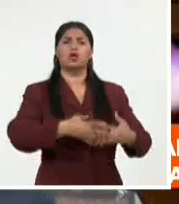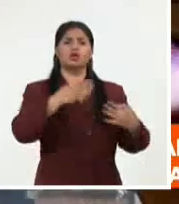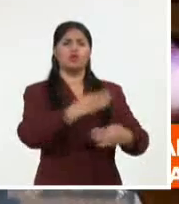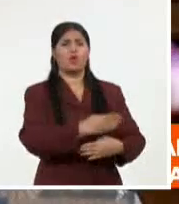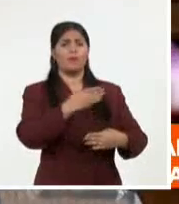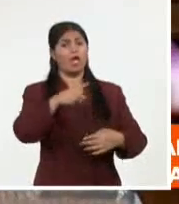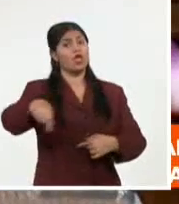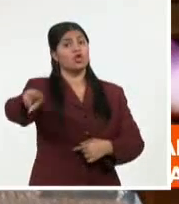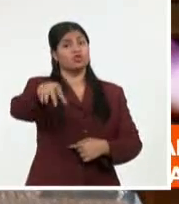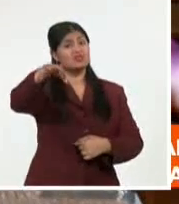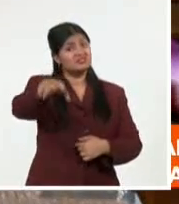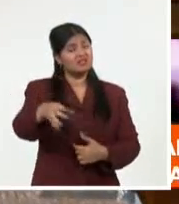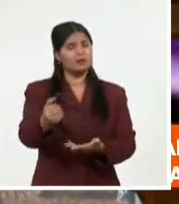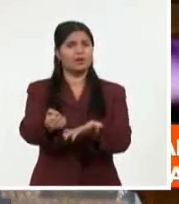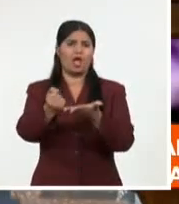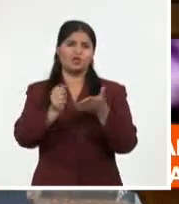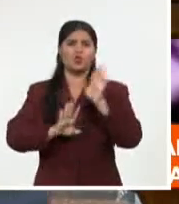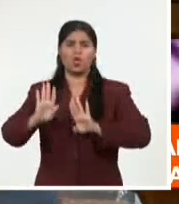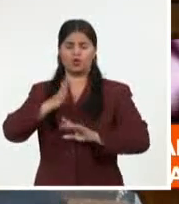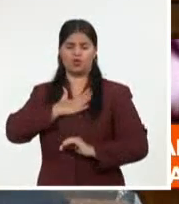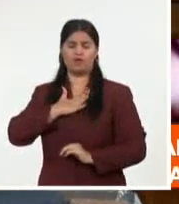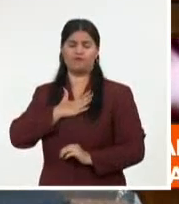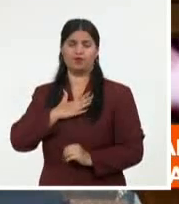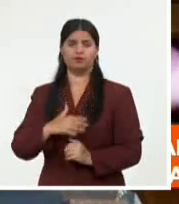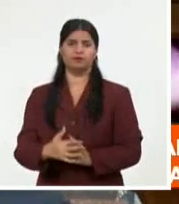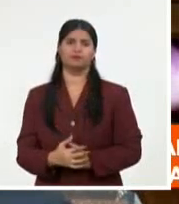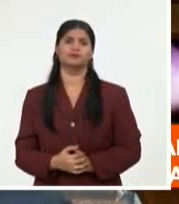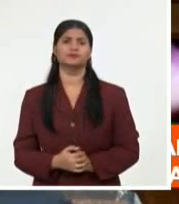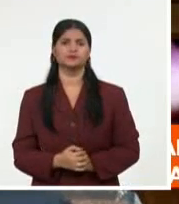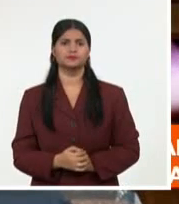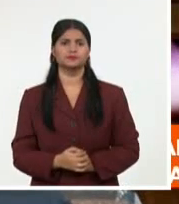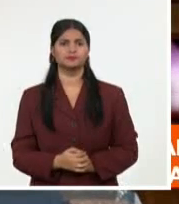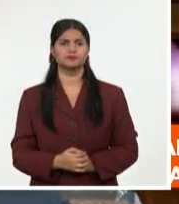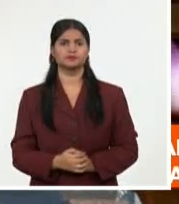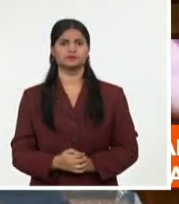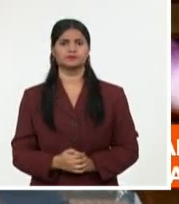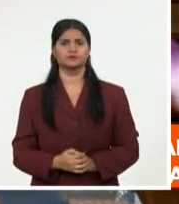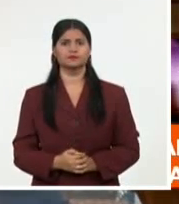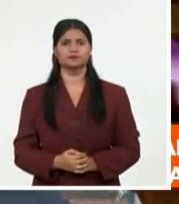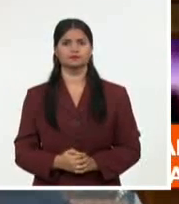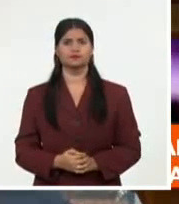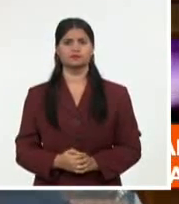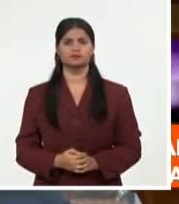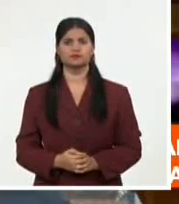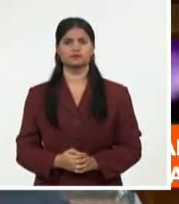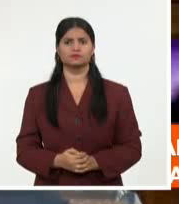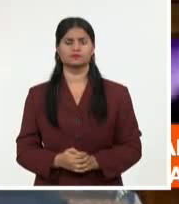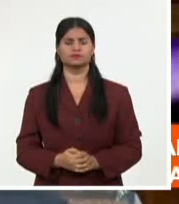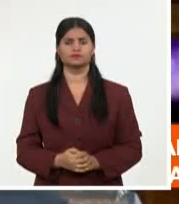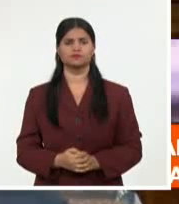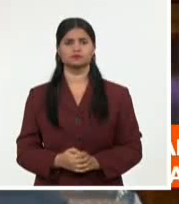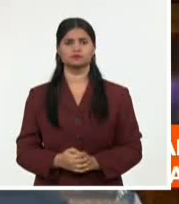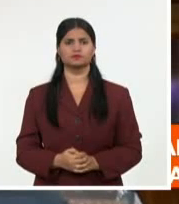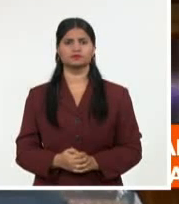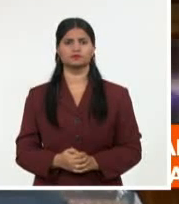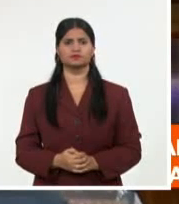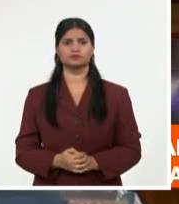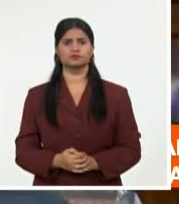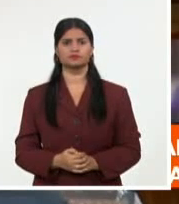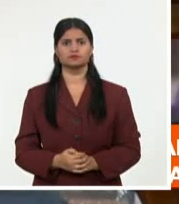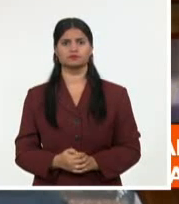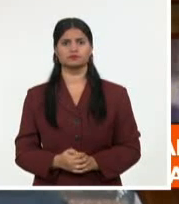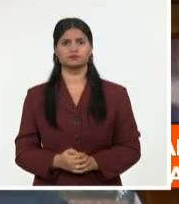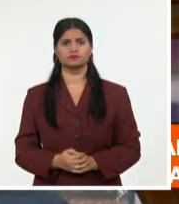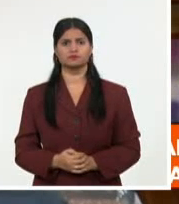eternal gratitude goes to the people and government of St. Vincent and the Grenadines, and in particular to Prime Minister